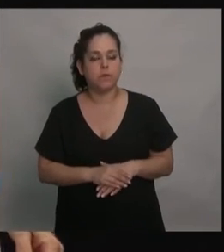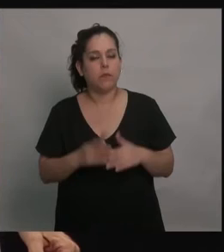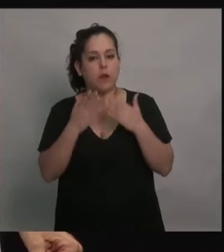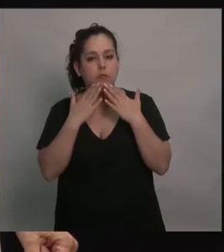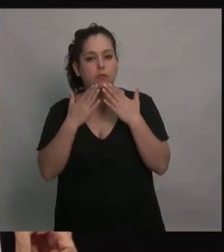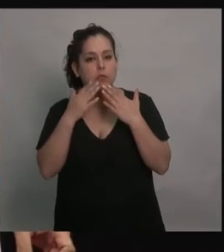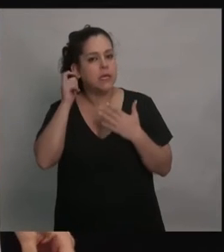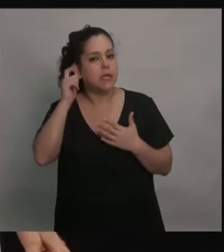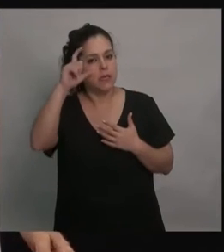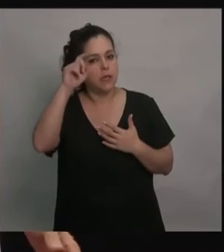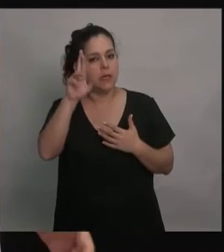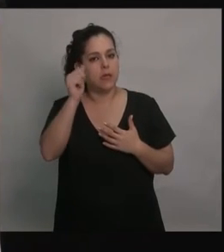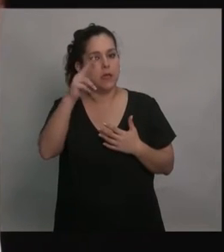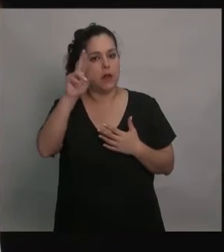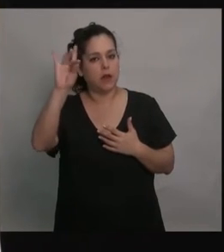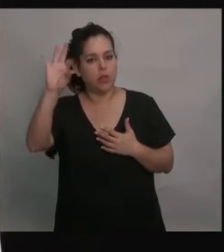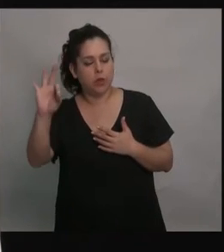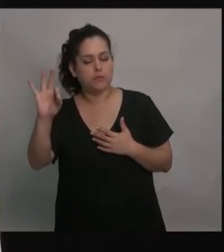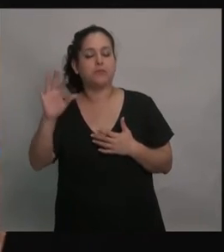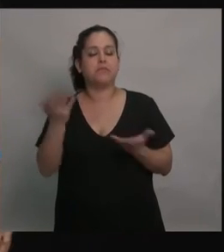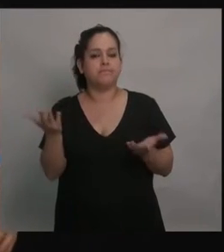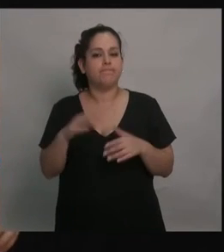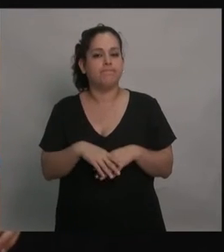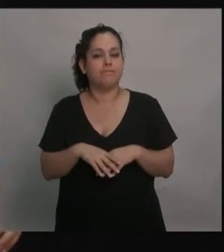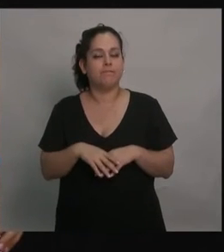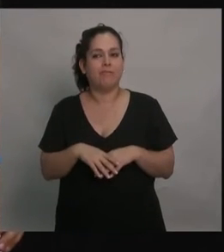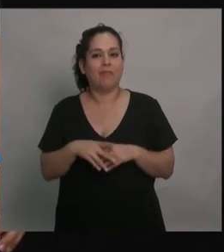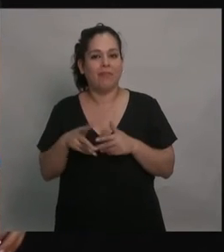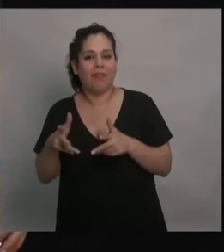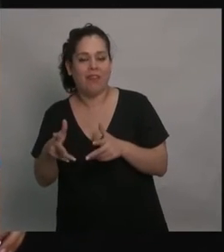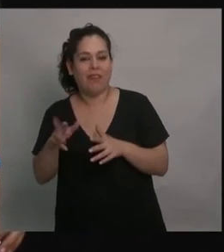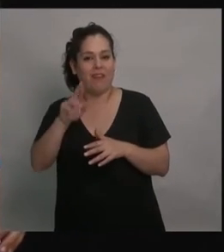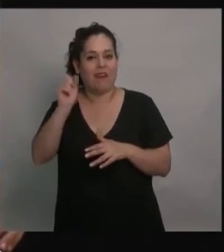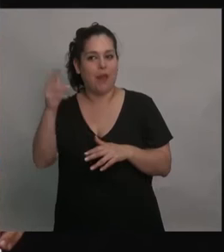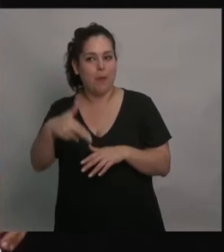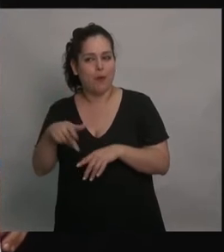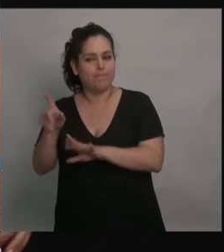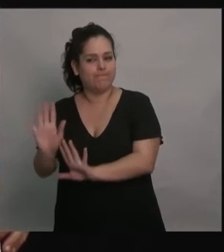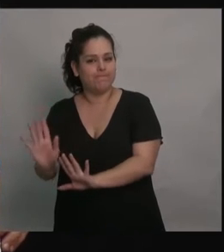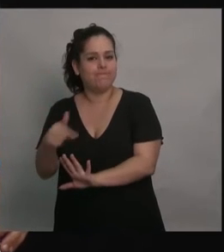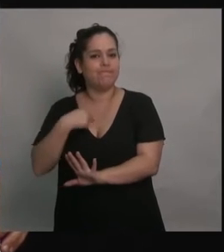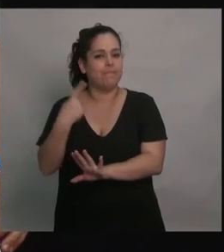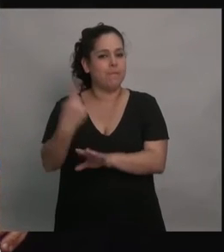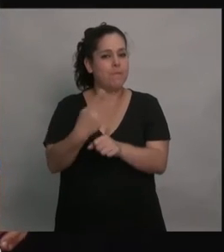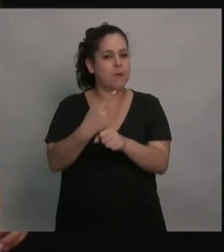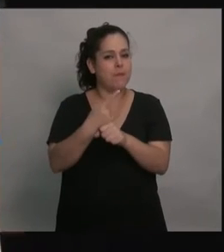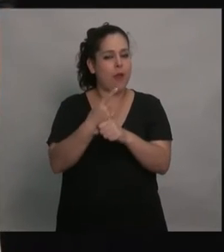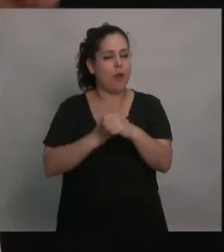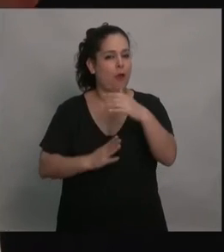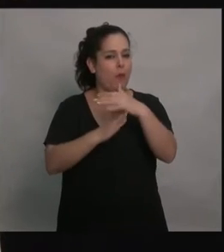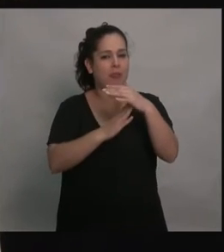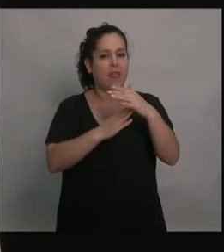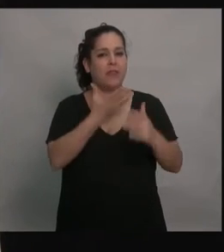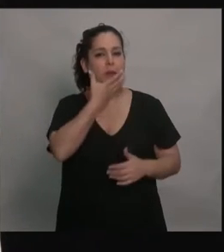muchas gracias, Gerardo. Y antes de darle la palabra a Ramón, no podemos olvidar la certeza que transmitía el comandante Fidel cuando